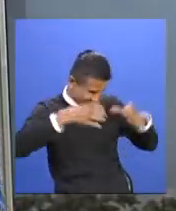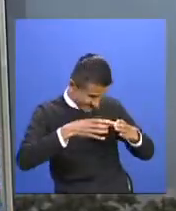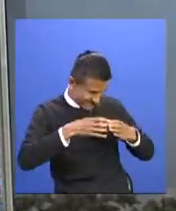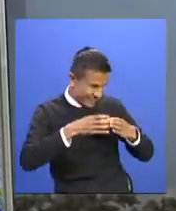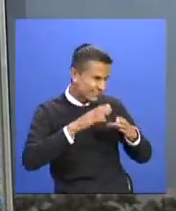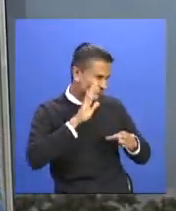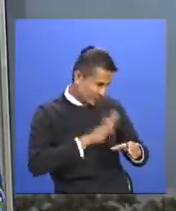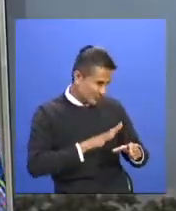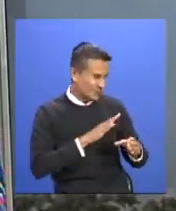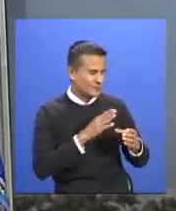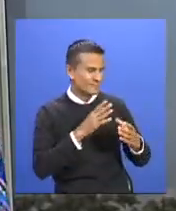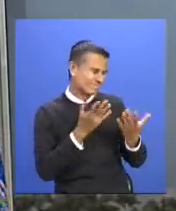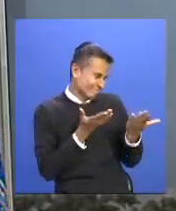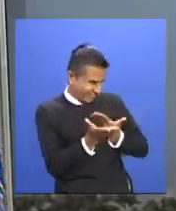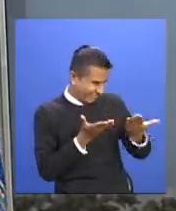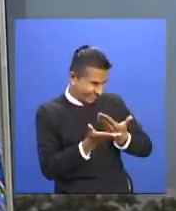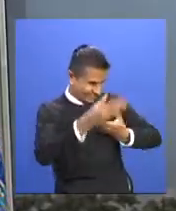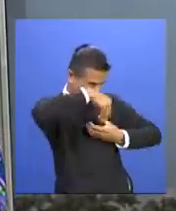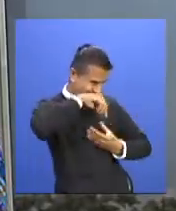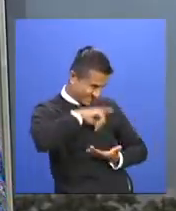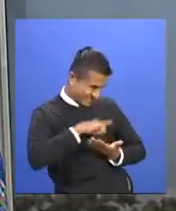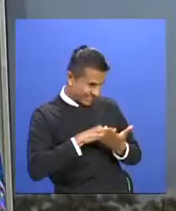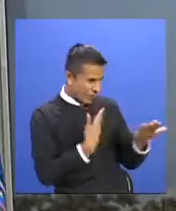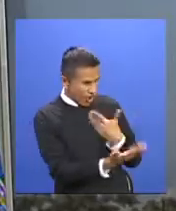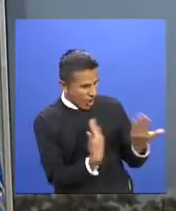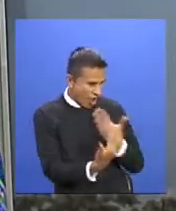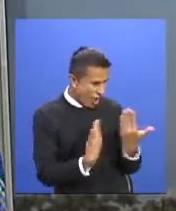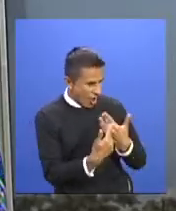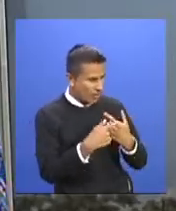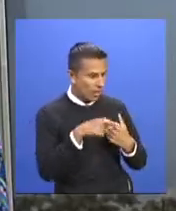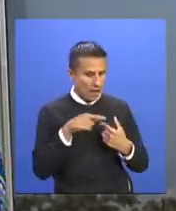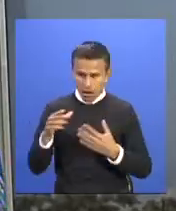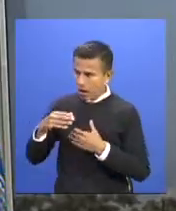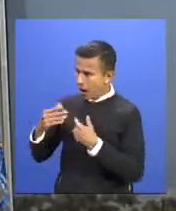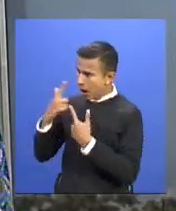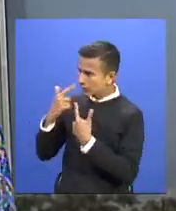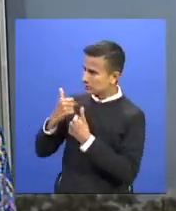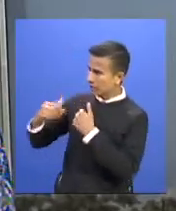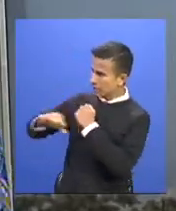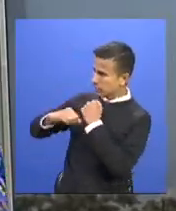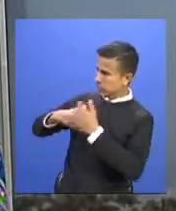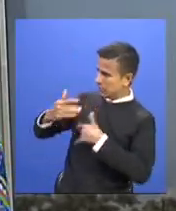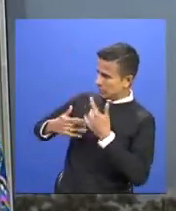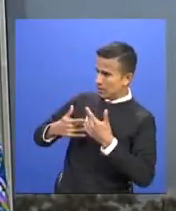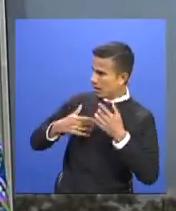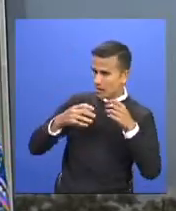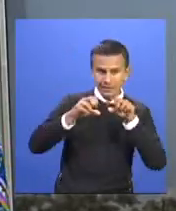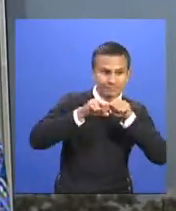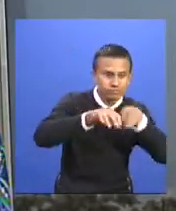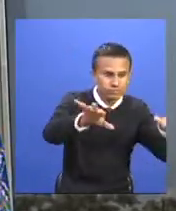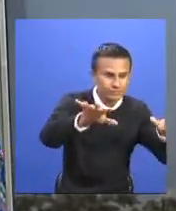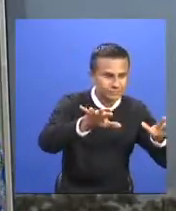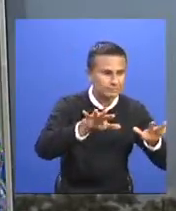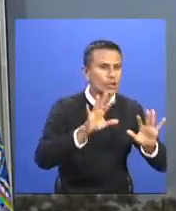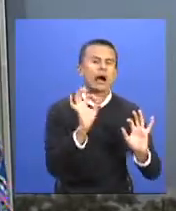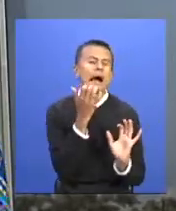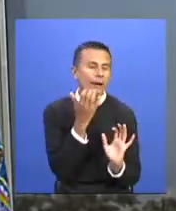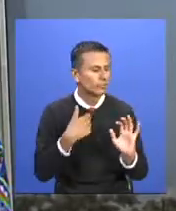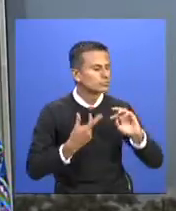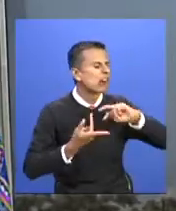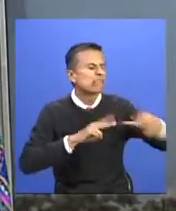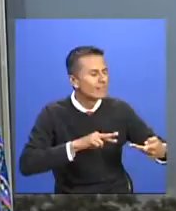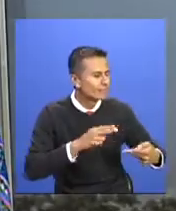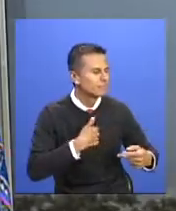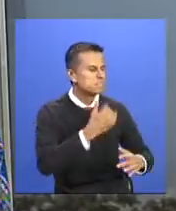o como lo llaman algunos, employee brand, pues es el que me va a ayudar a replicar de alguna manera esa información. Si yo me porto